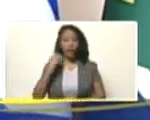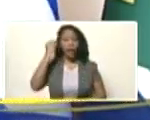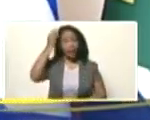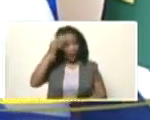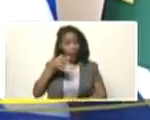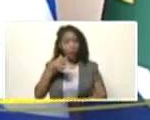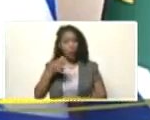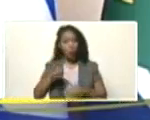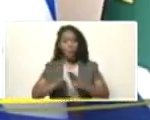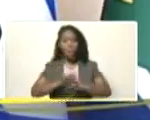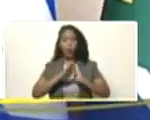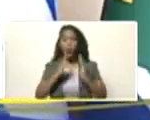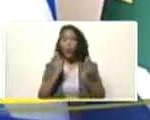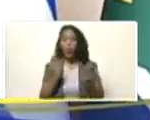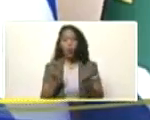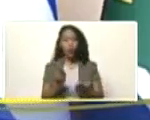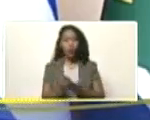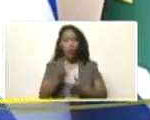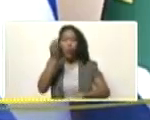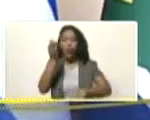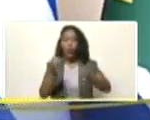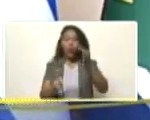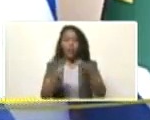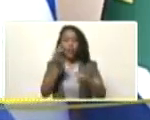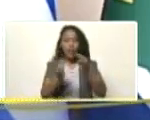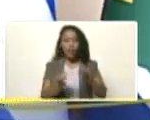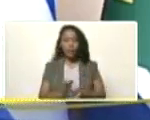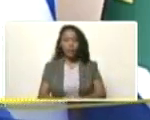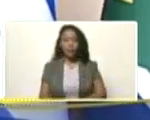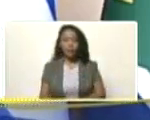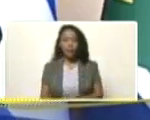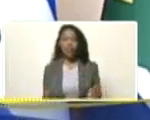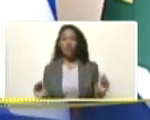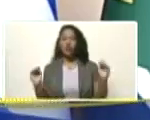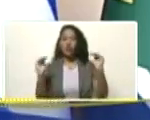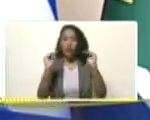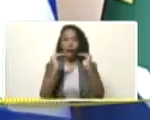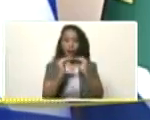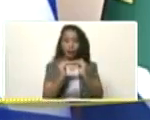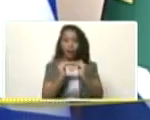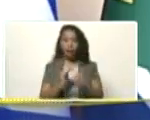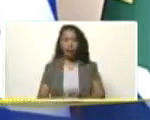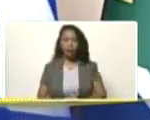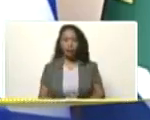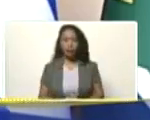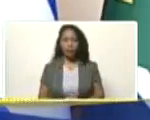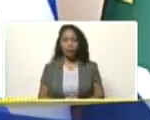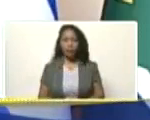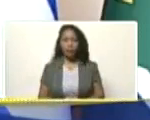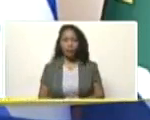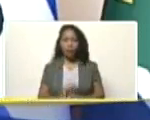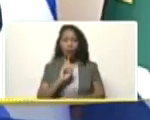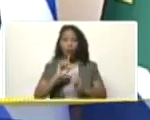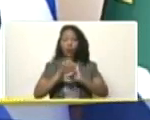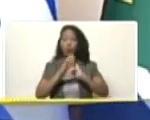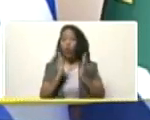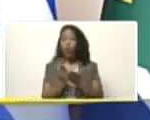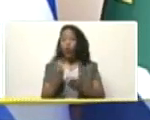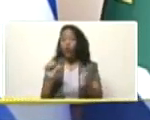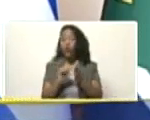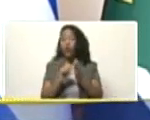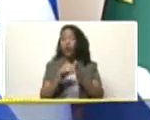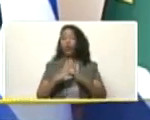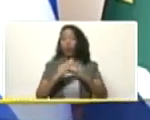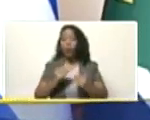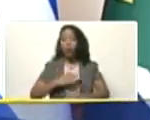mundo de justicia, de igualdad, en un mundo donde todos